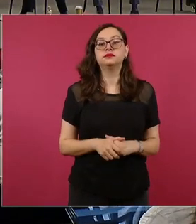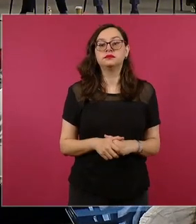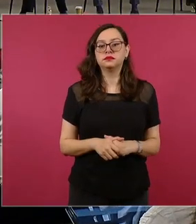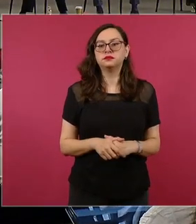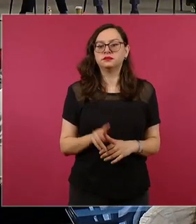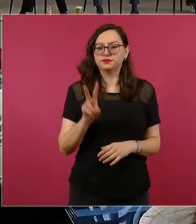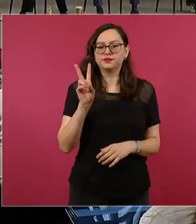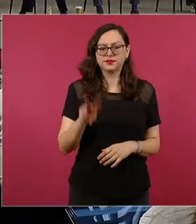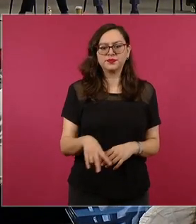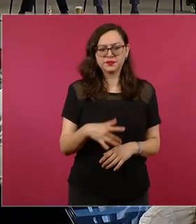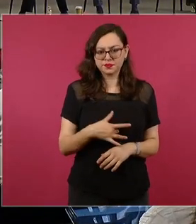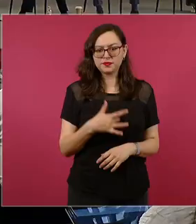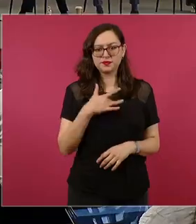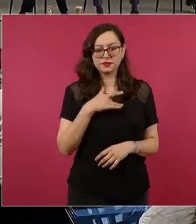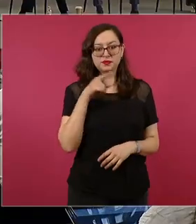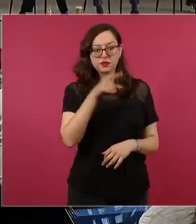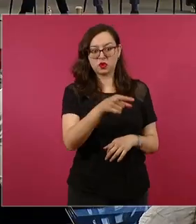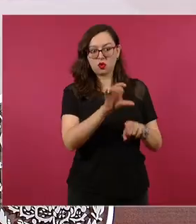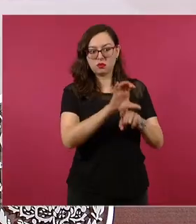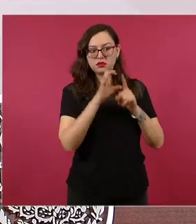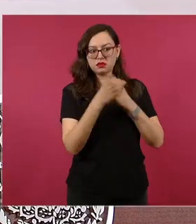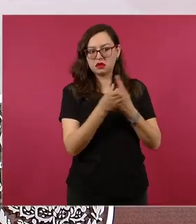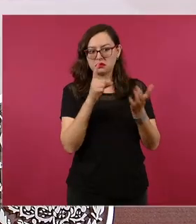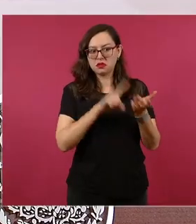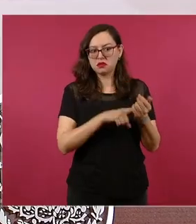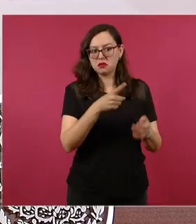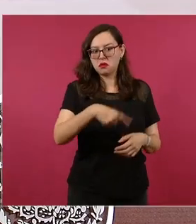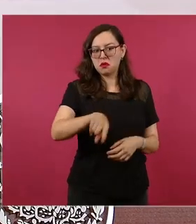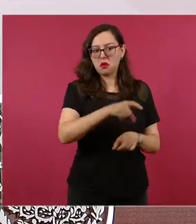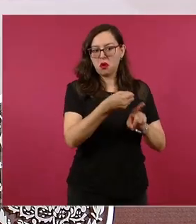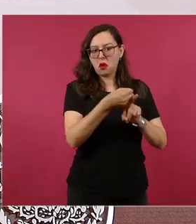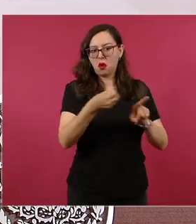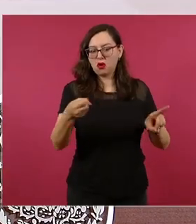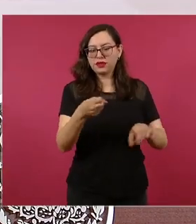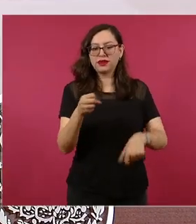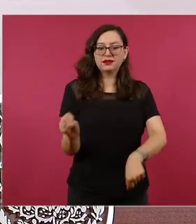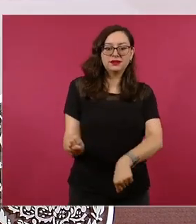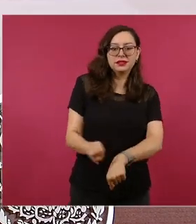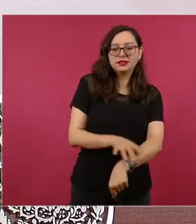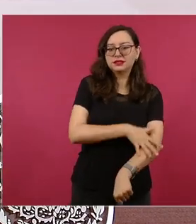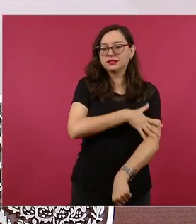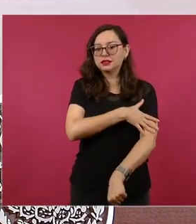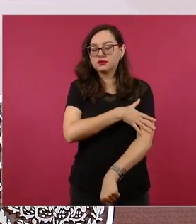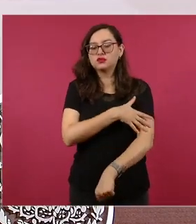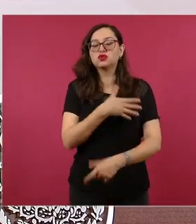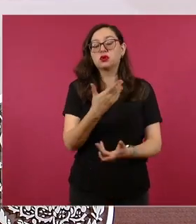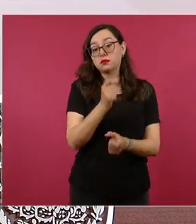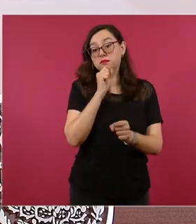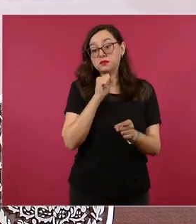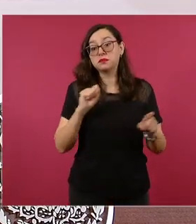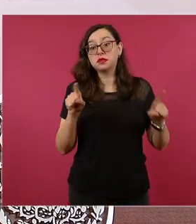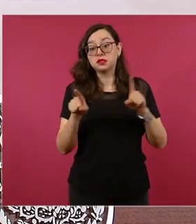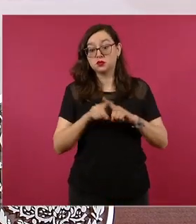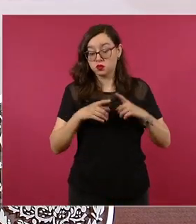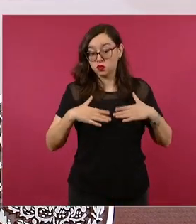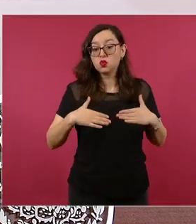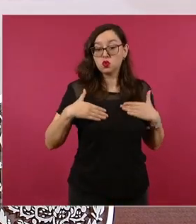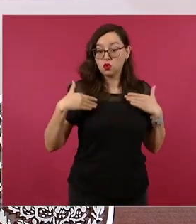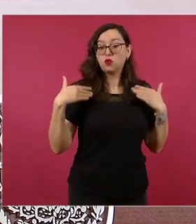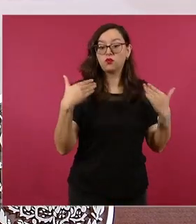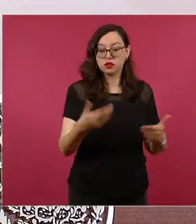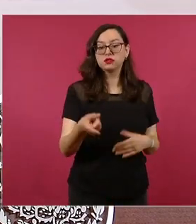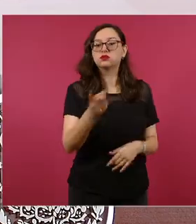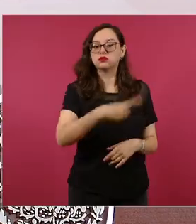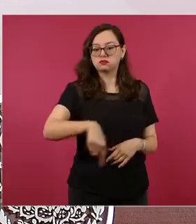orden extraordinario, mucha emoción y sobre todo confianza en que la gente es la que mejor va y puede